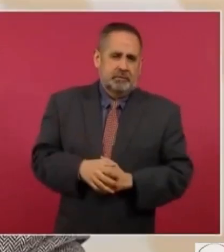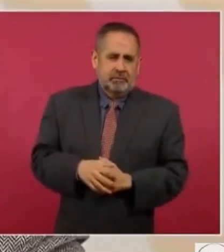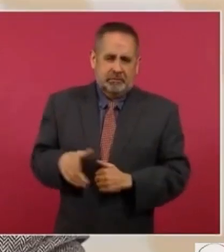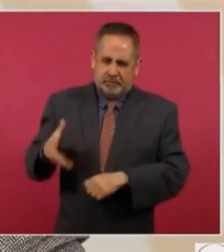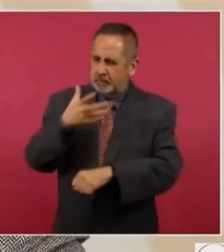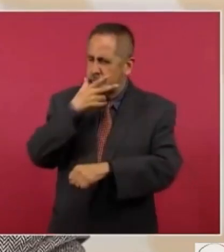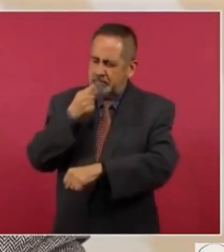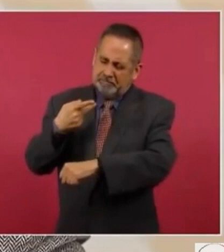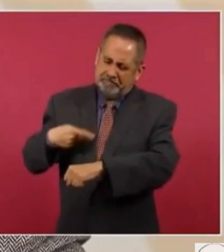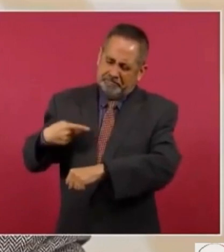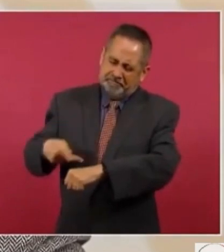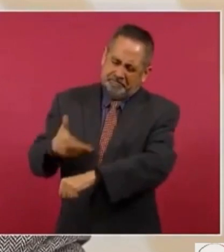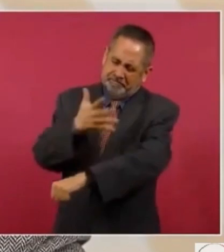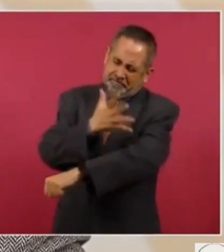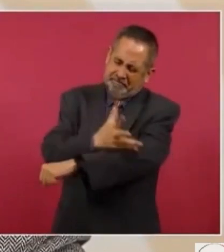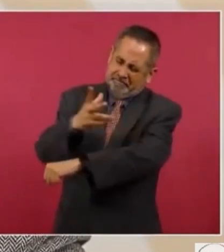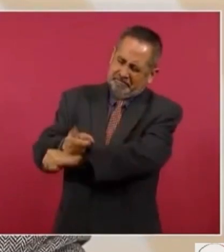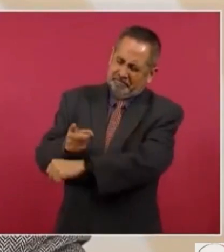honesto.